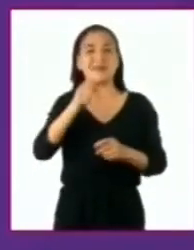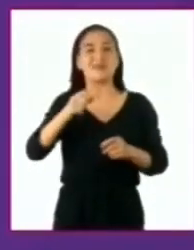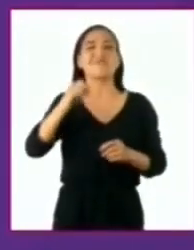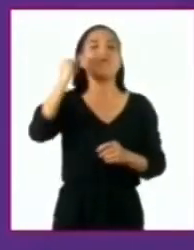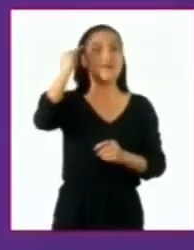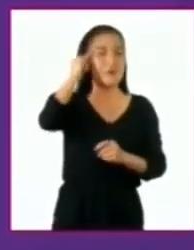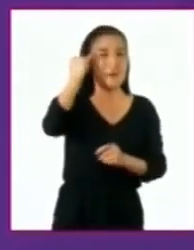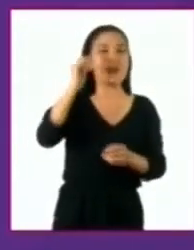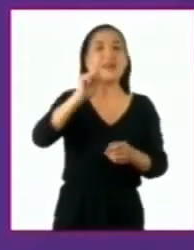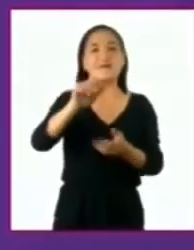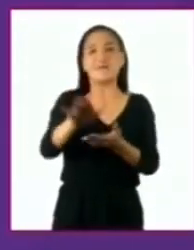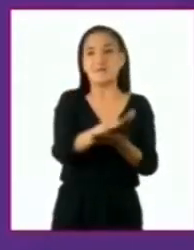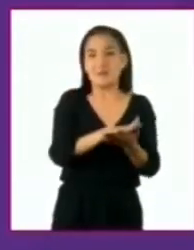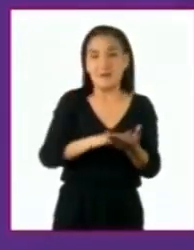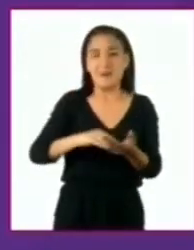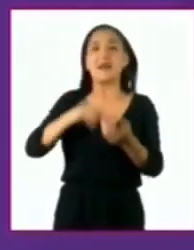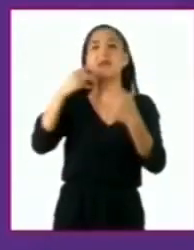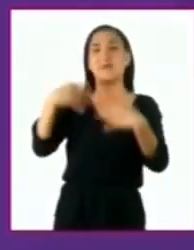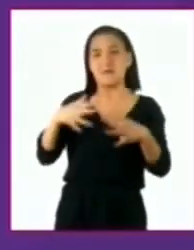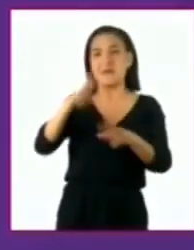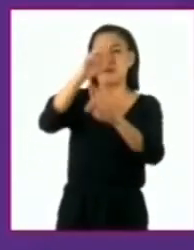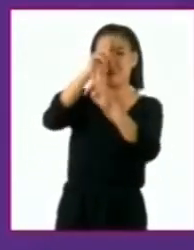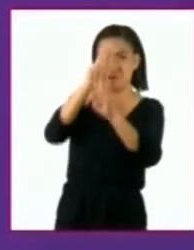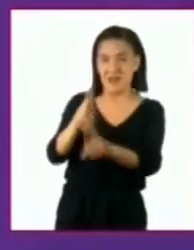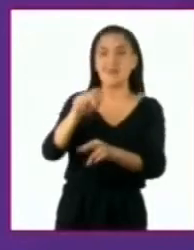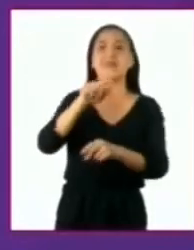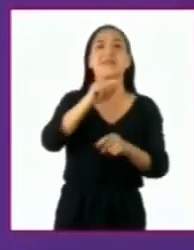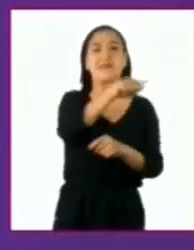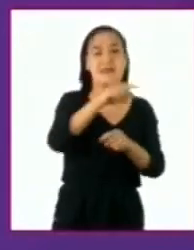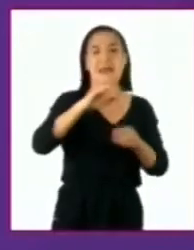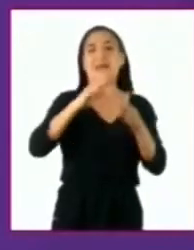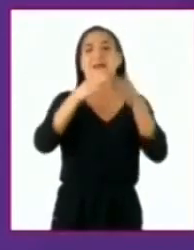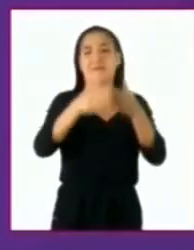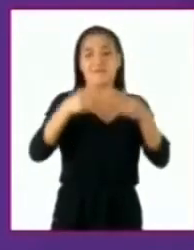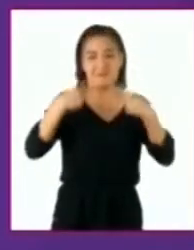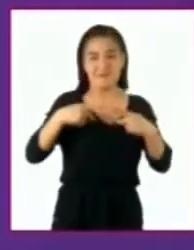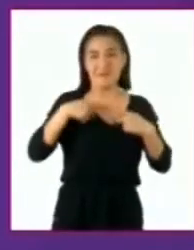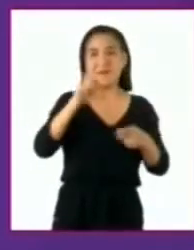que fue respetada por los españoles. Ahora bien,